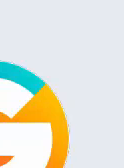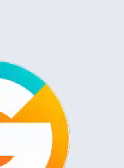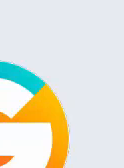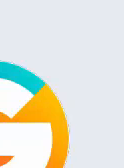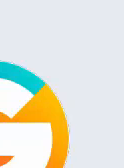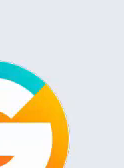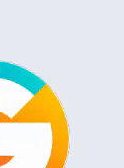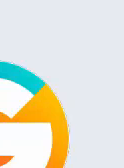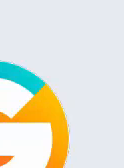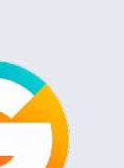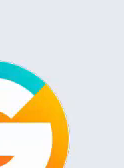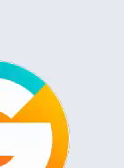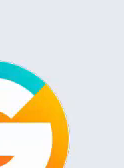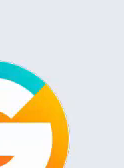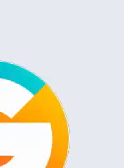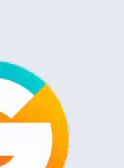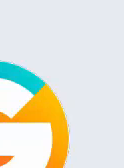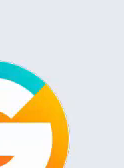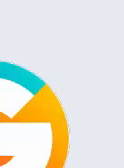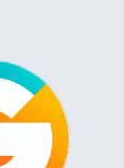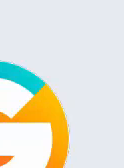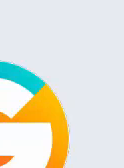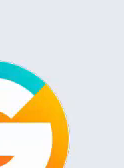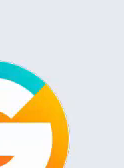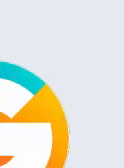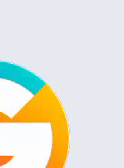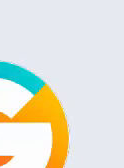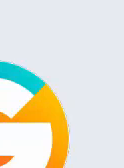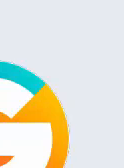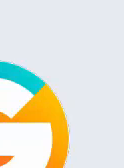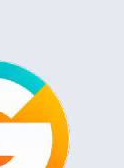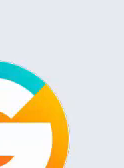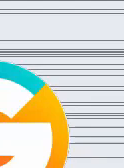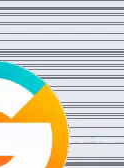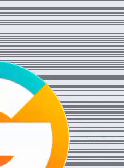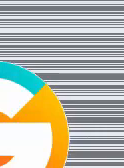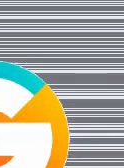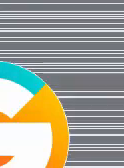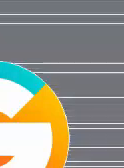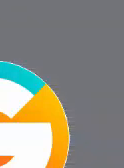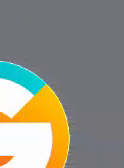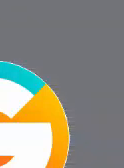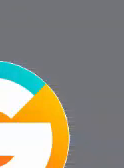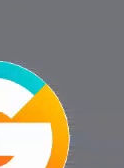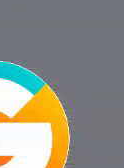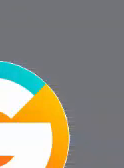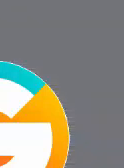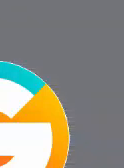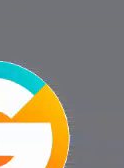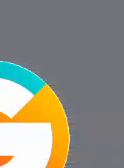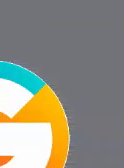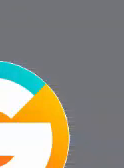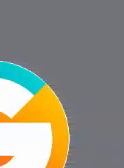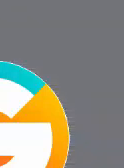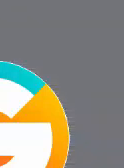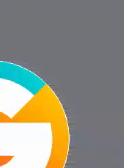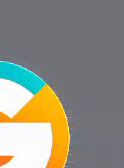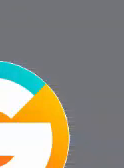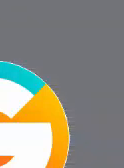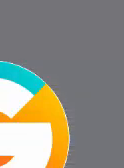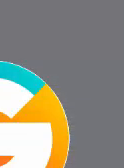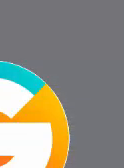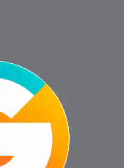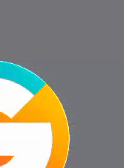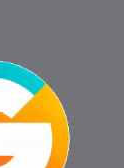de Twitter de la organización, aparece otra publicación en la que se le pide a la población no esperar a que el país llegue a una situación similar a la de